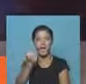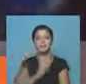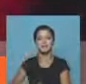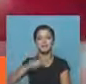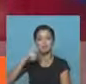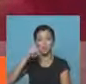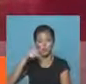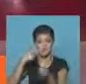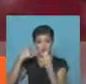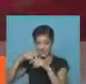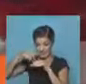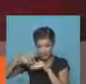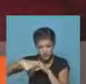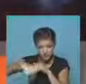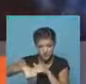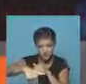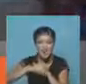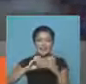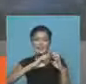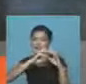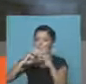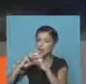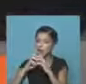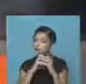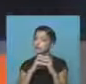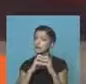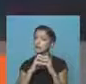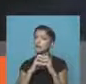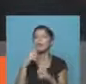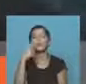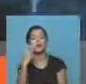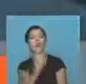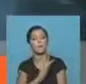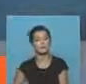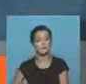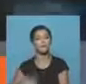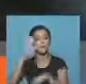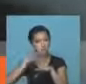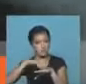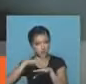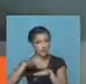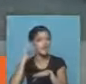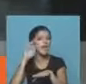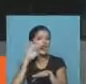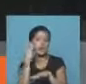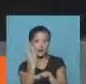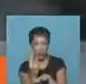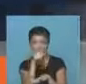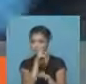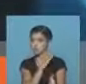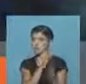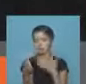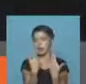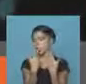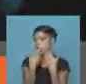Paraguay. Y a partir de allí se desató una crisis institucional. Acusaron al presidente Grau, que debió irse, Raúl Grau,